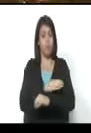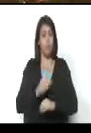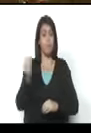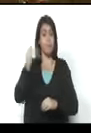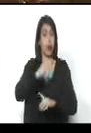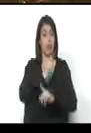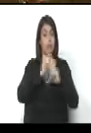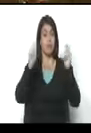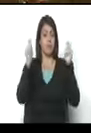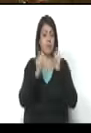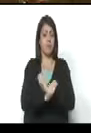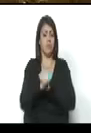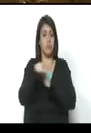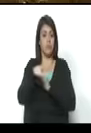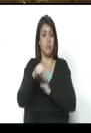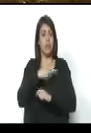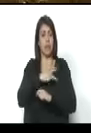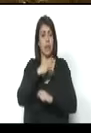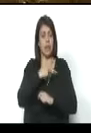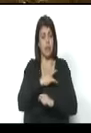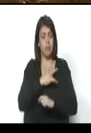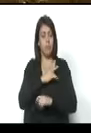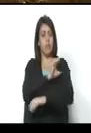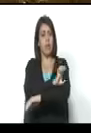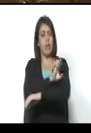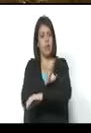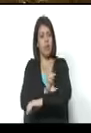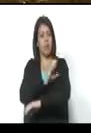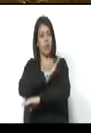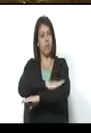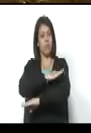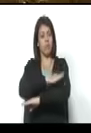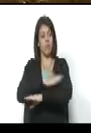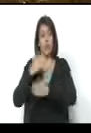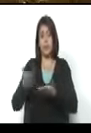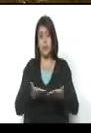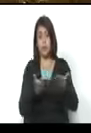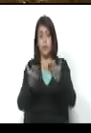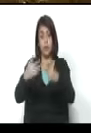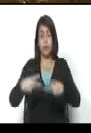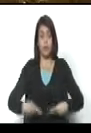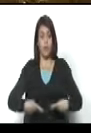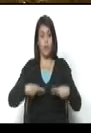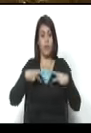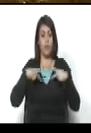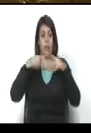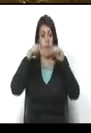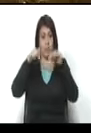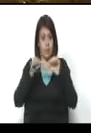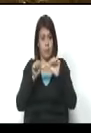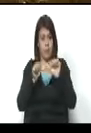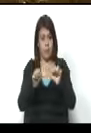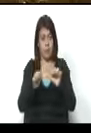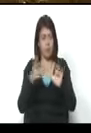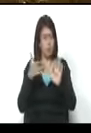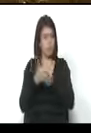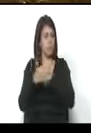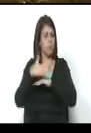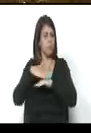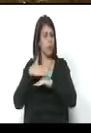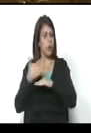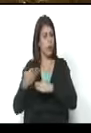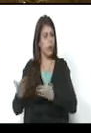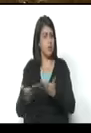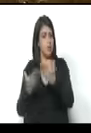y transformó para un sentido ético y moral al servicio de la vida. Y aquí me quiero referir no solo